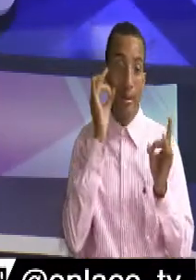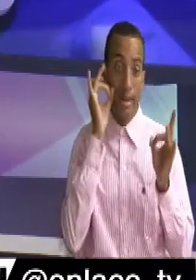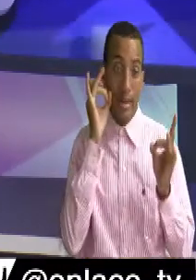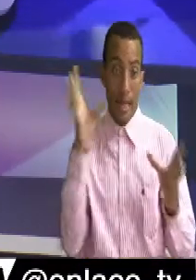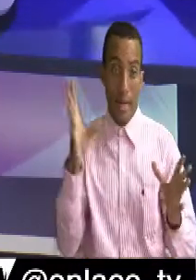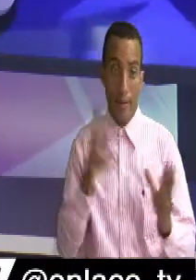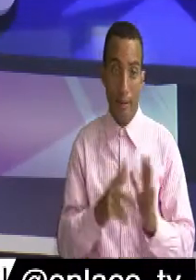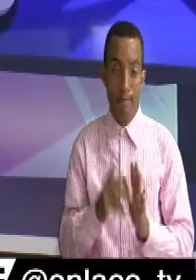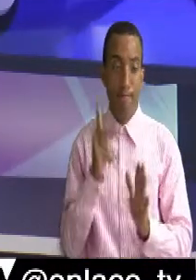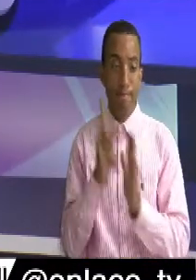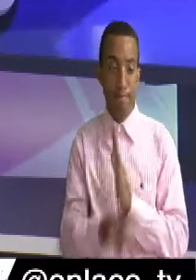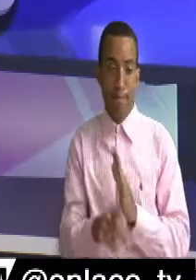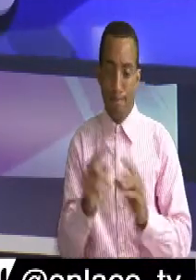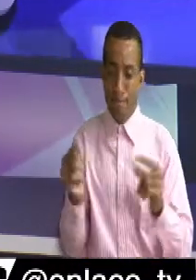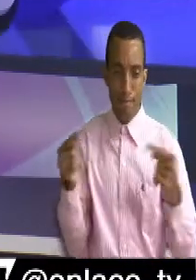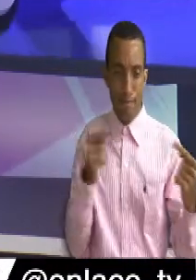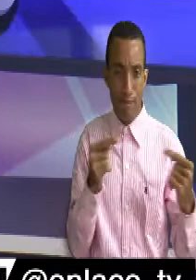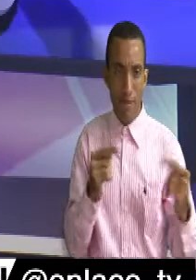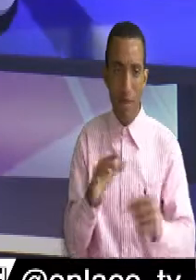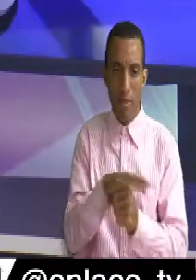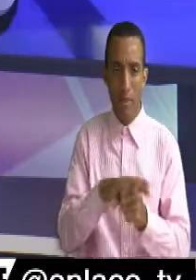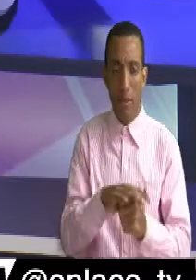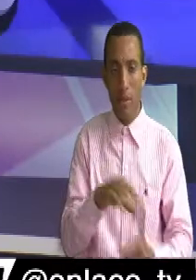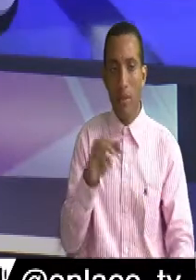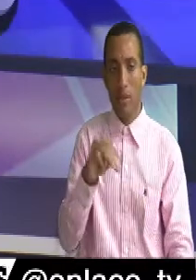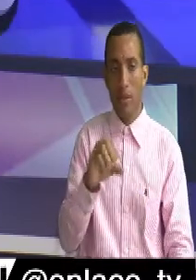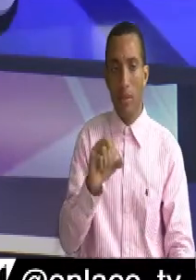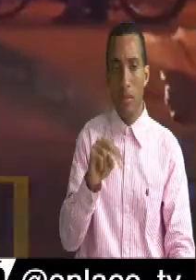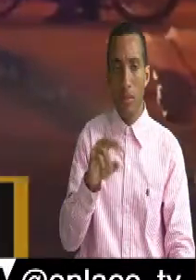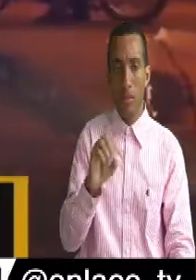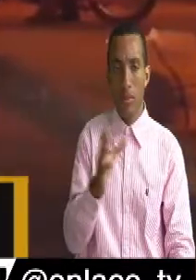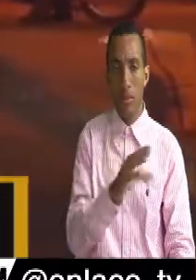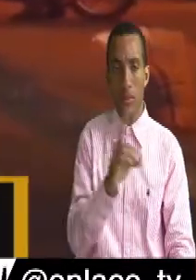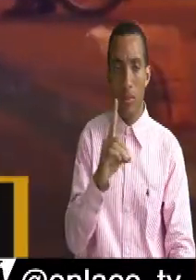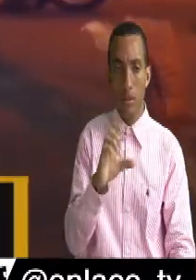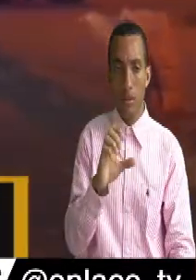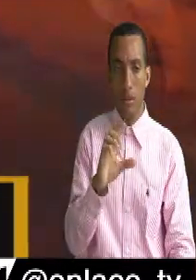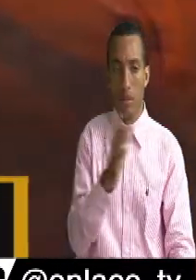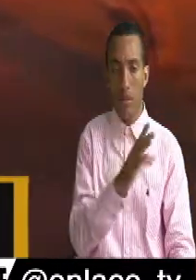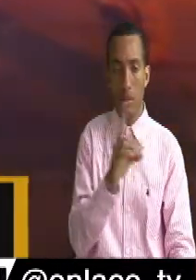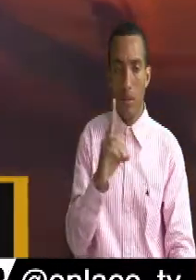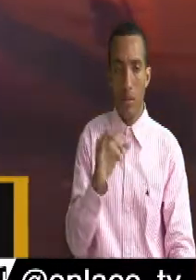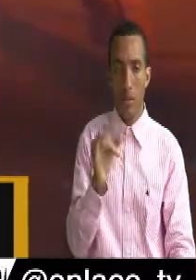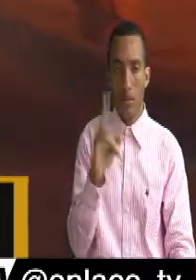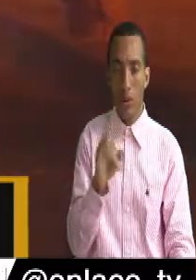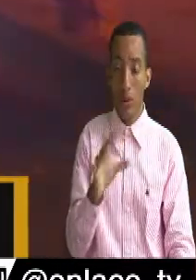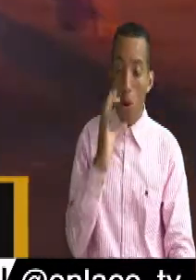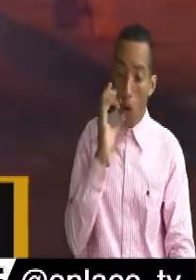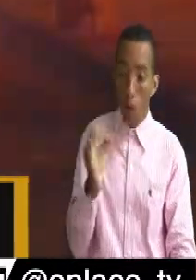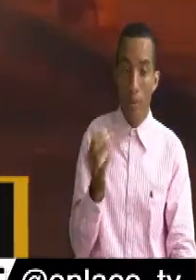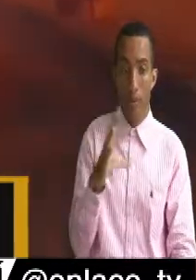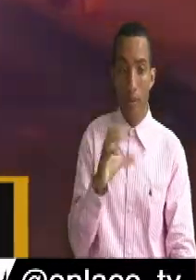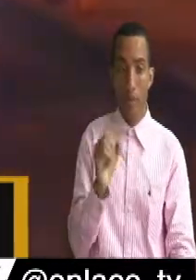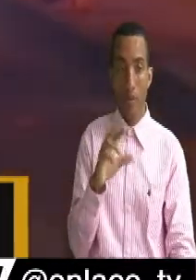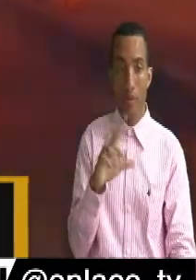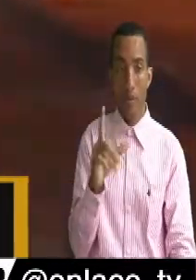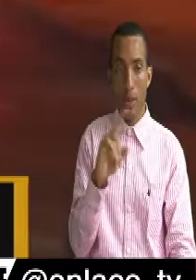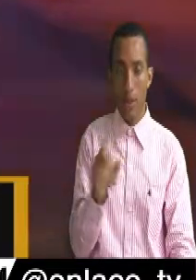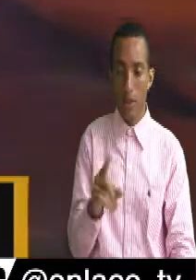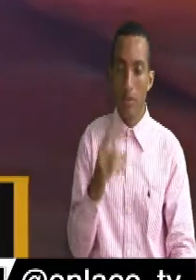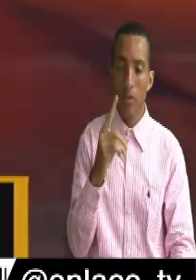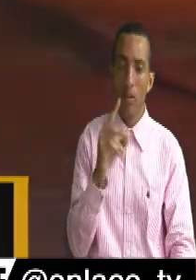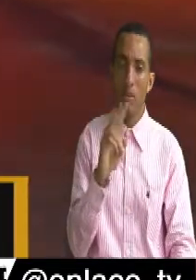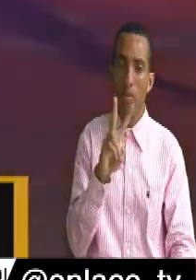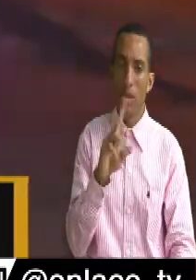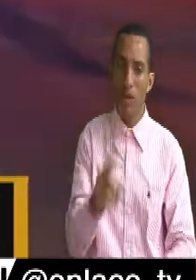de vigilancia informal que se presta en ese sector. Un hombre identificado como Carlos Baza Ardila, de 21 años de edad,